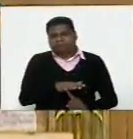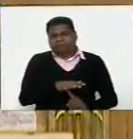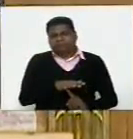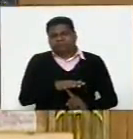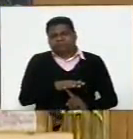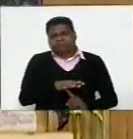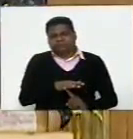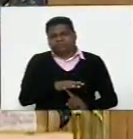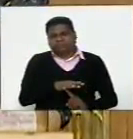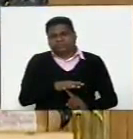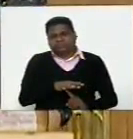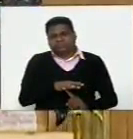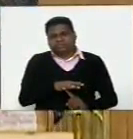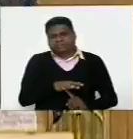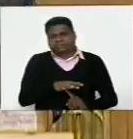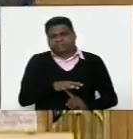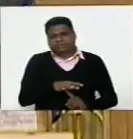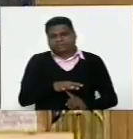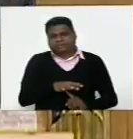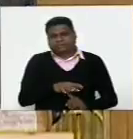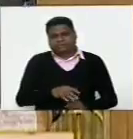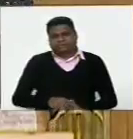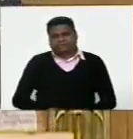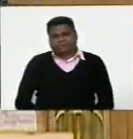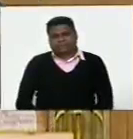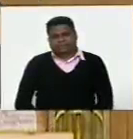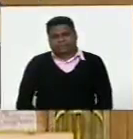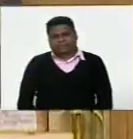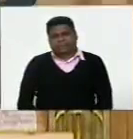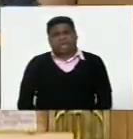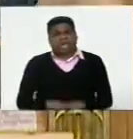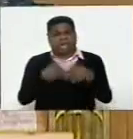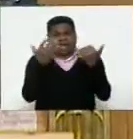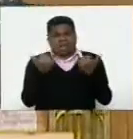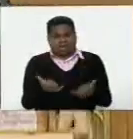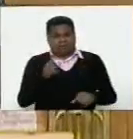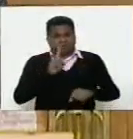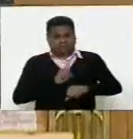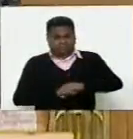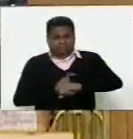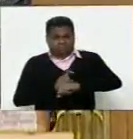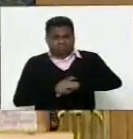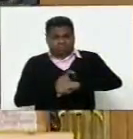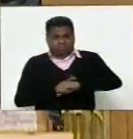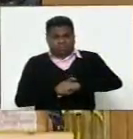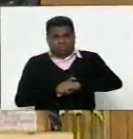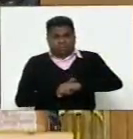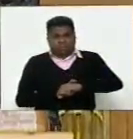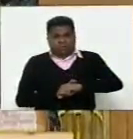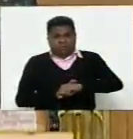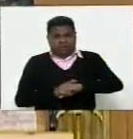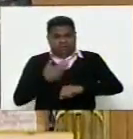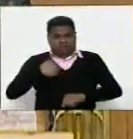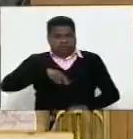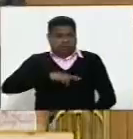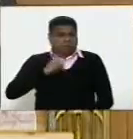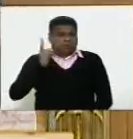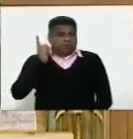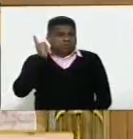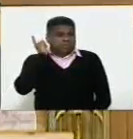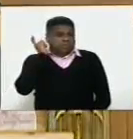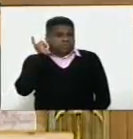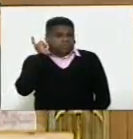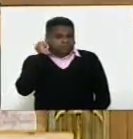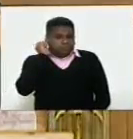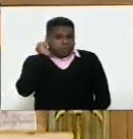y heroínas de esta revolución. Y todavía en este momento nuestras mujeres en los hospitales son ruleteadas.